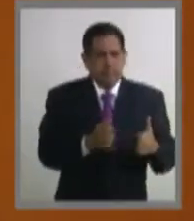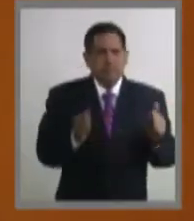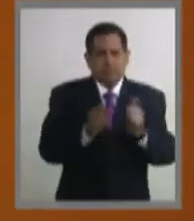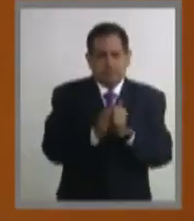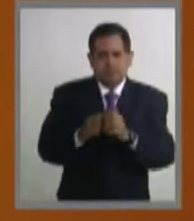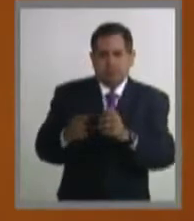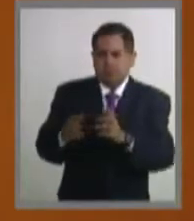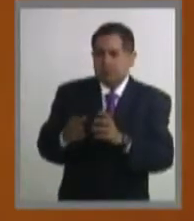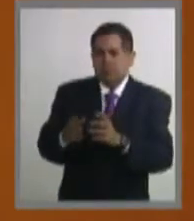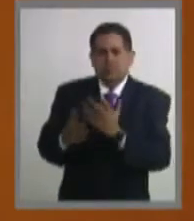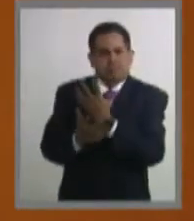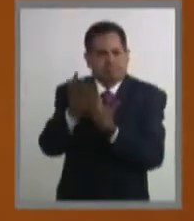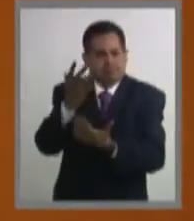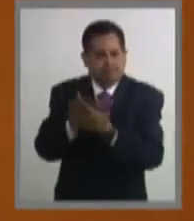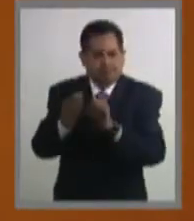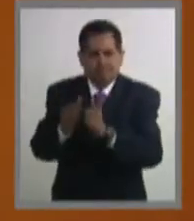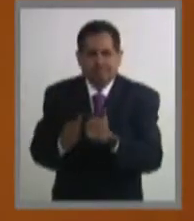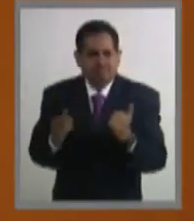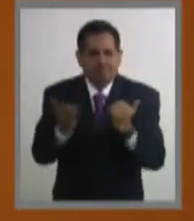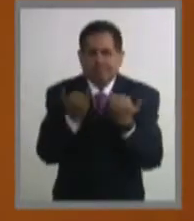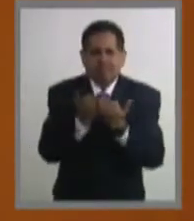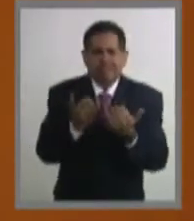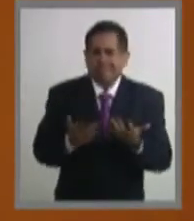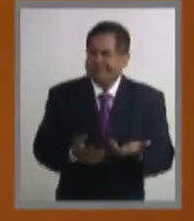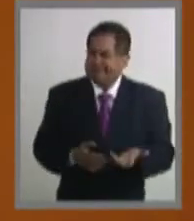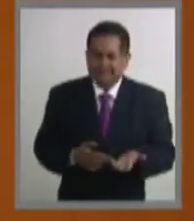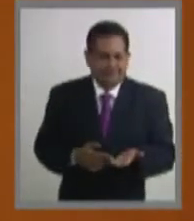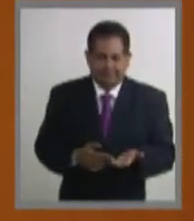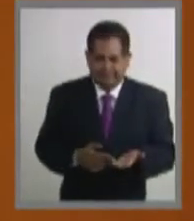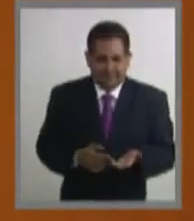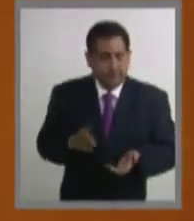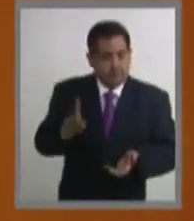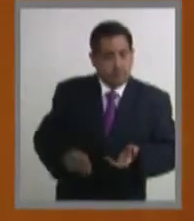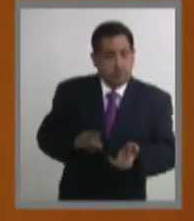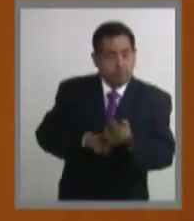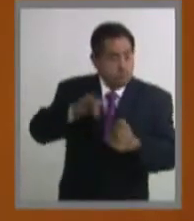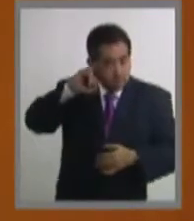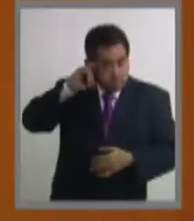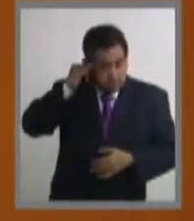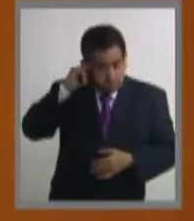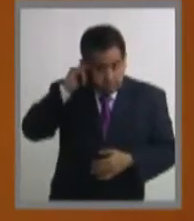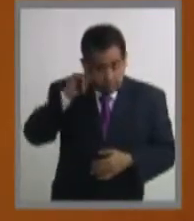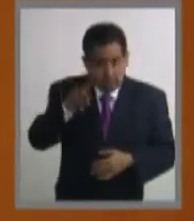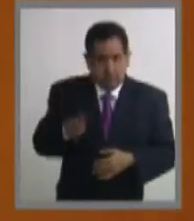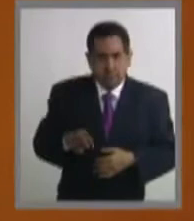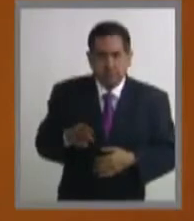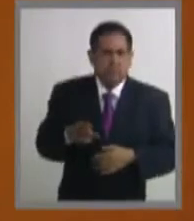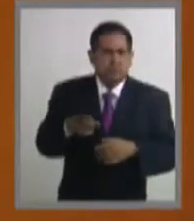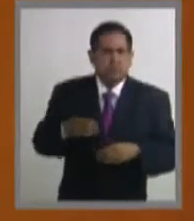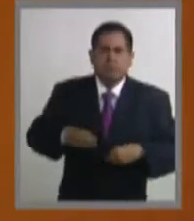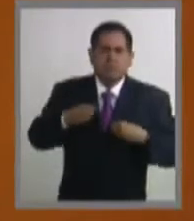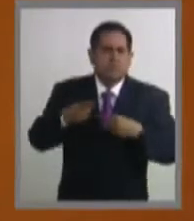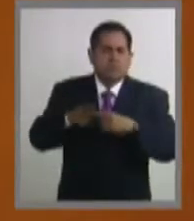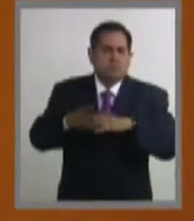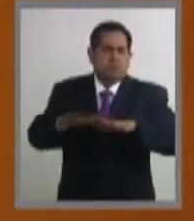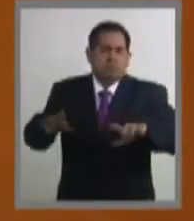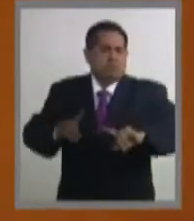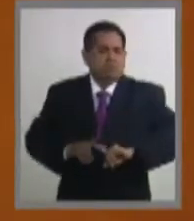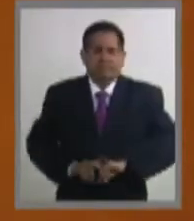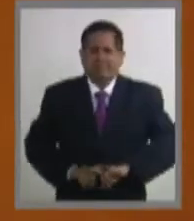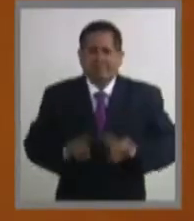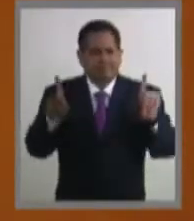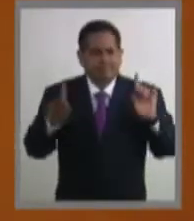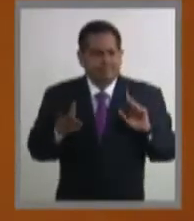con la producción artesanal, porque los indígenas generalmente tienen una vida muy desarticulada y muy